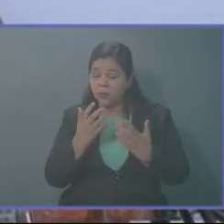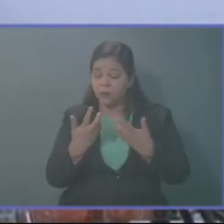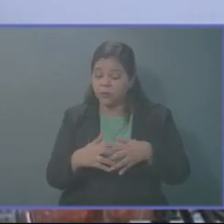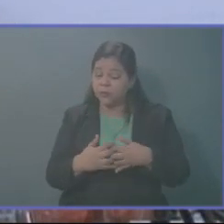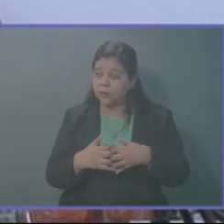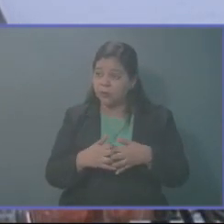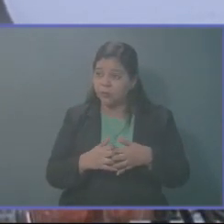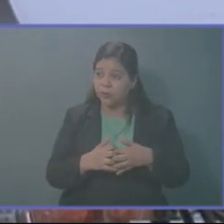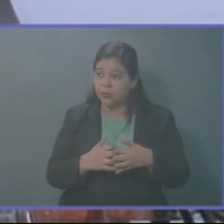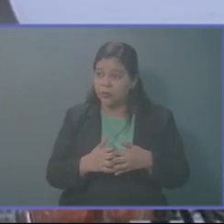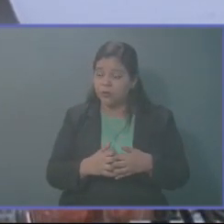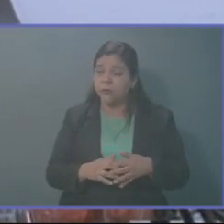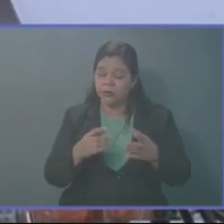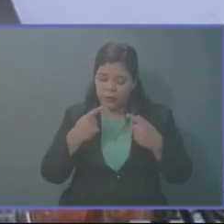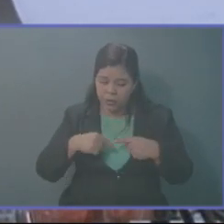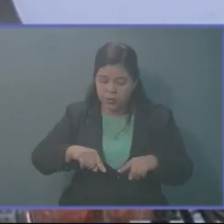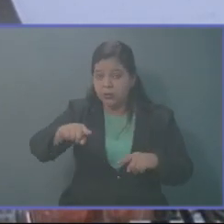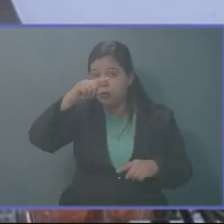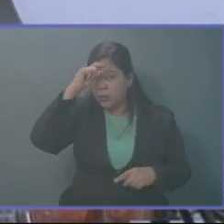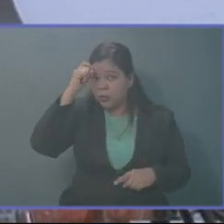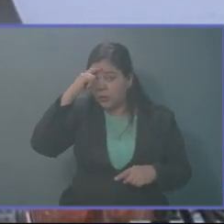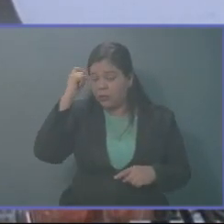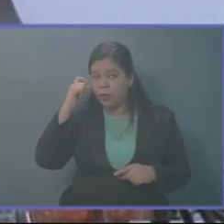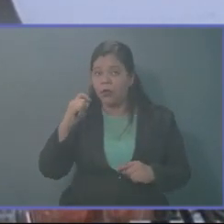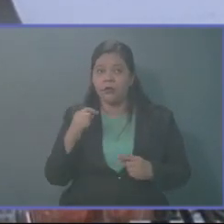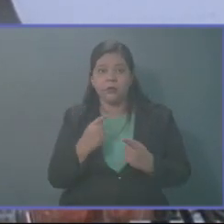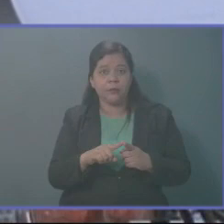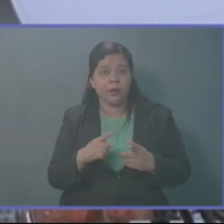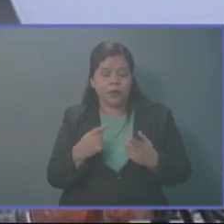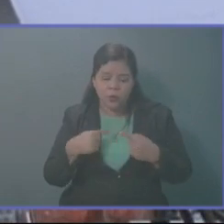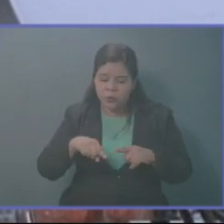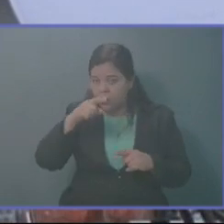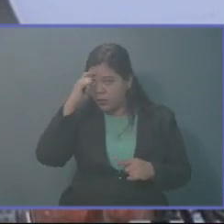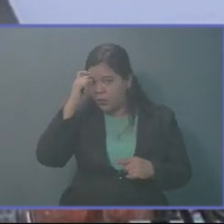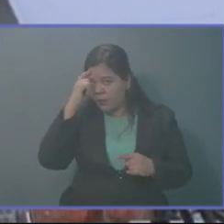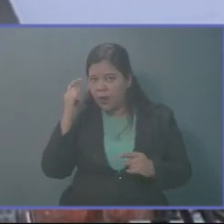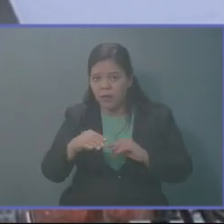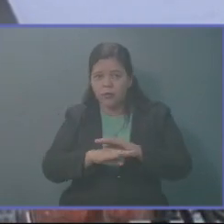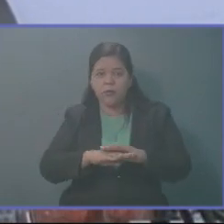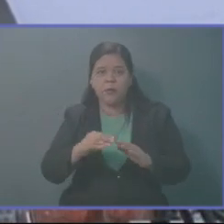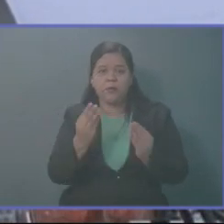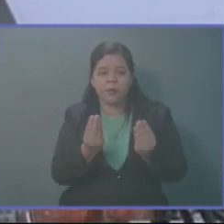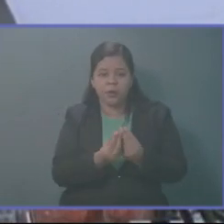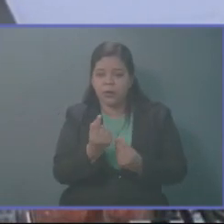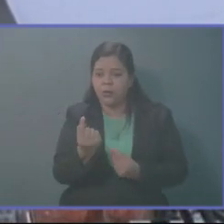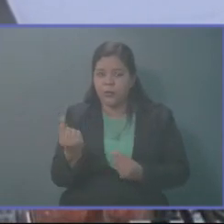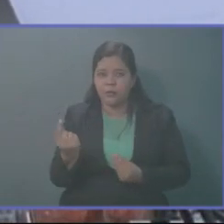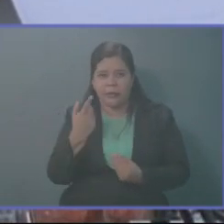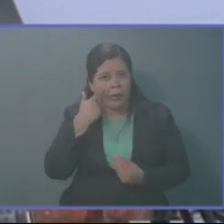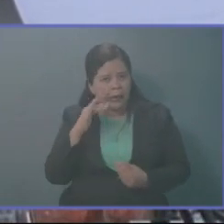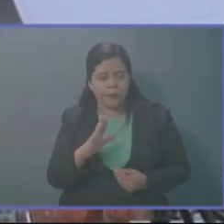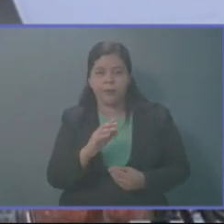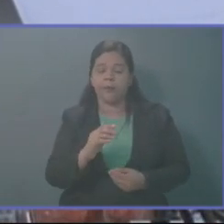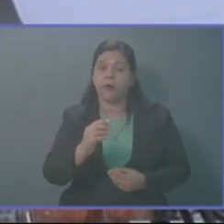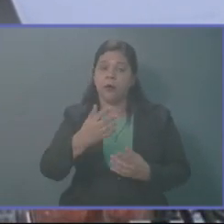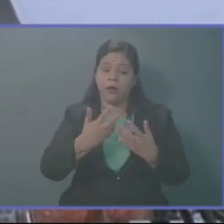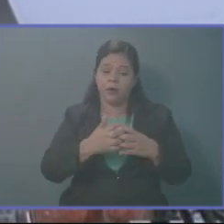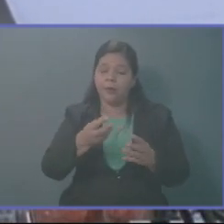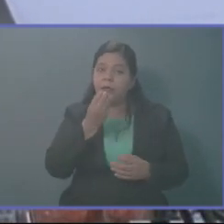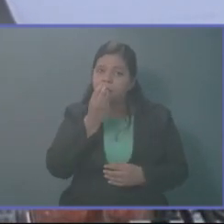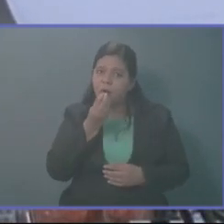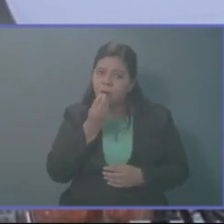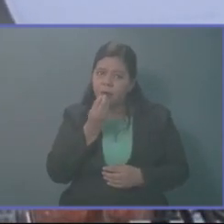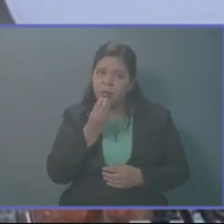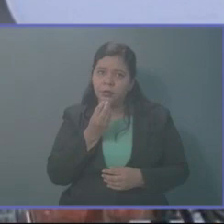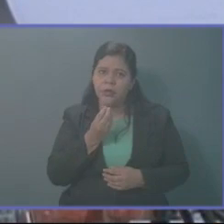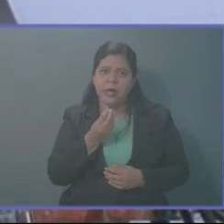empresas que han quedado funcionando, se han quedado funcionando al mínimo. Las de alimentos, prácticamente